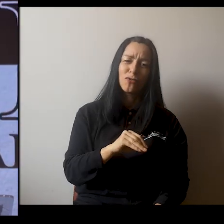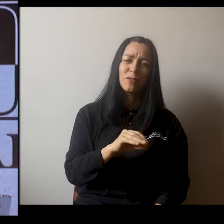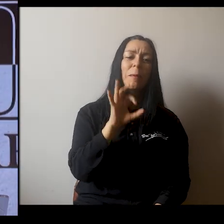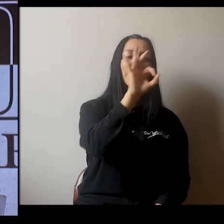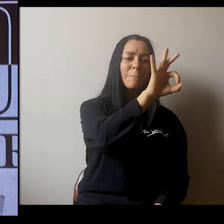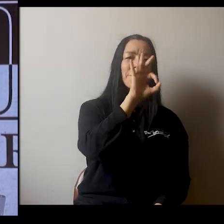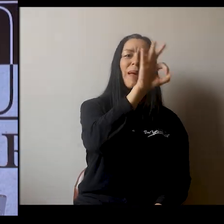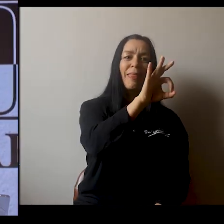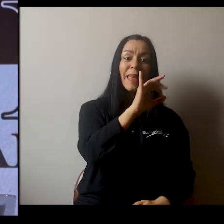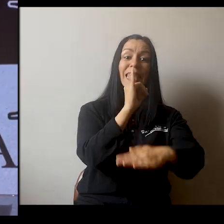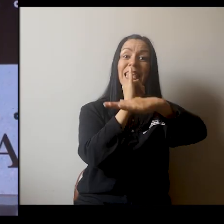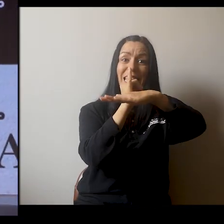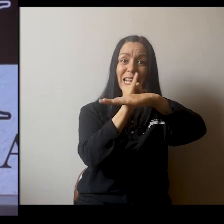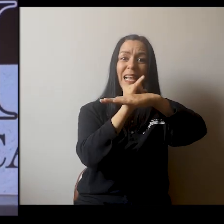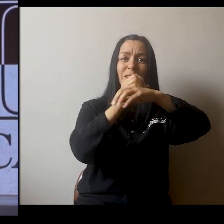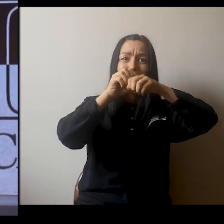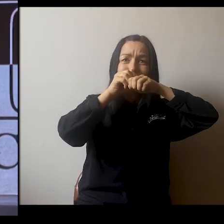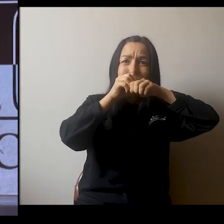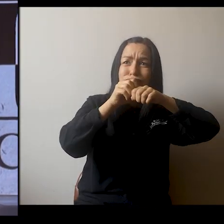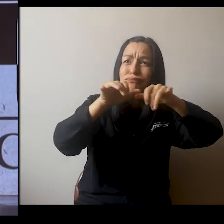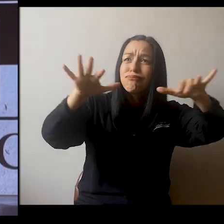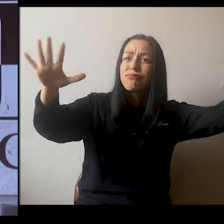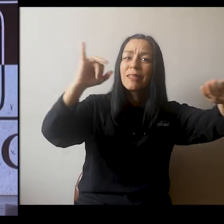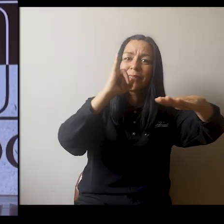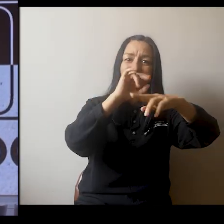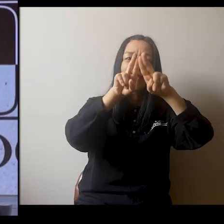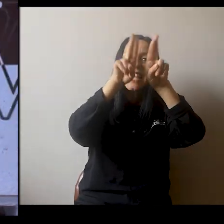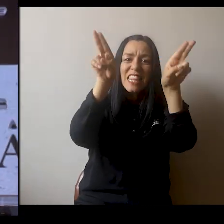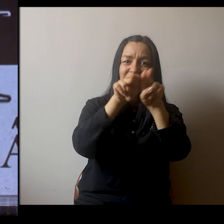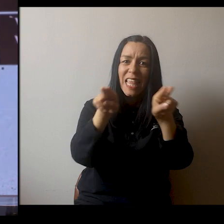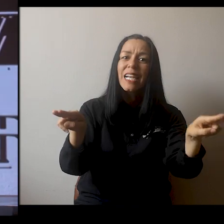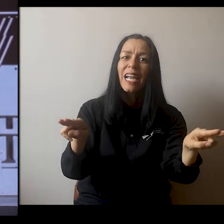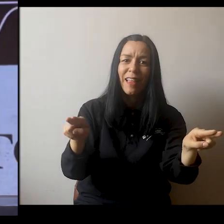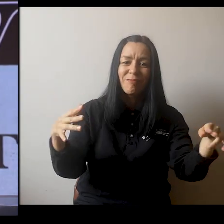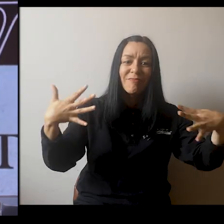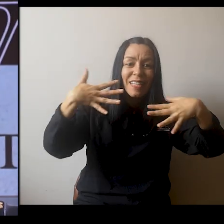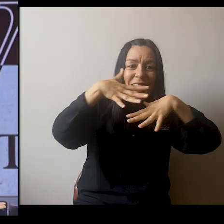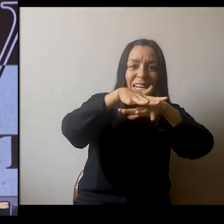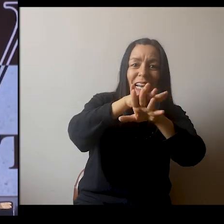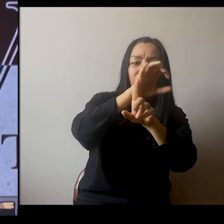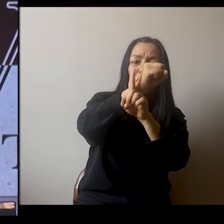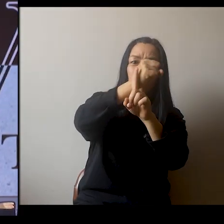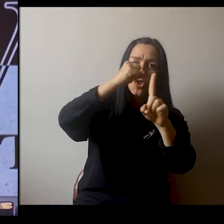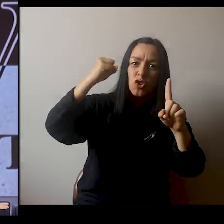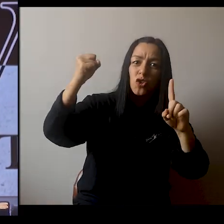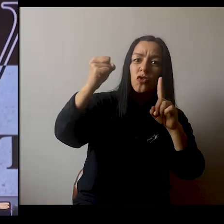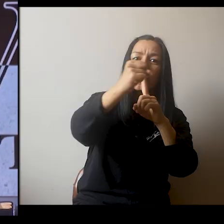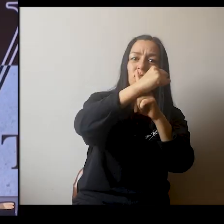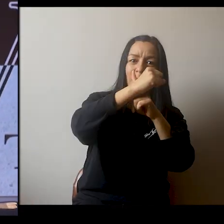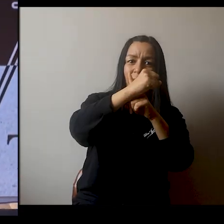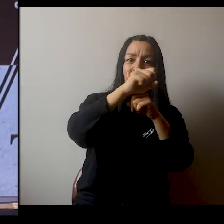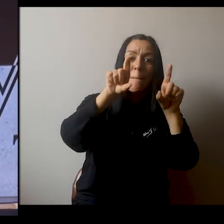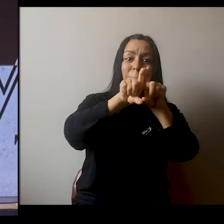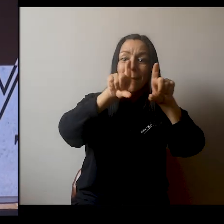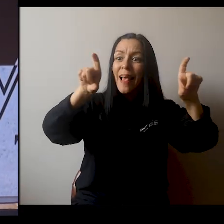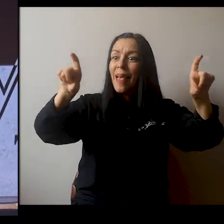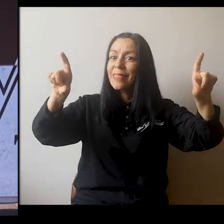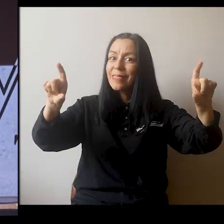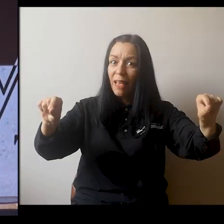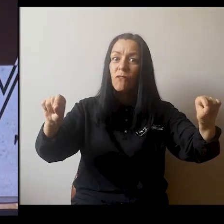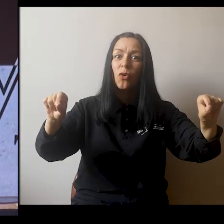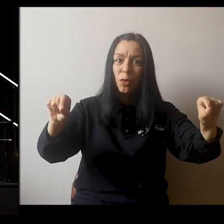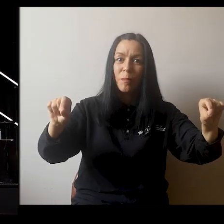evangelio. Iglesias están transmitiendo por internet, por toda red social y por